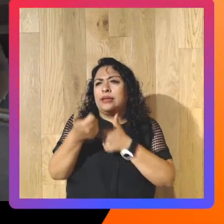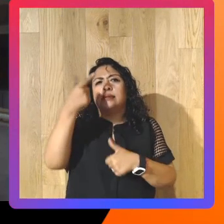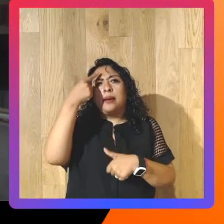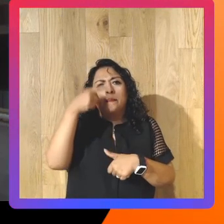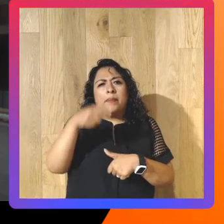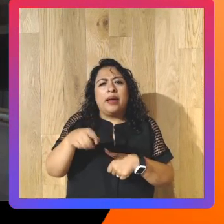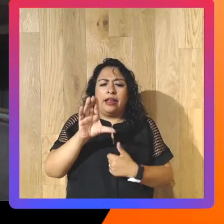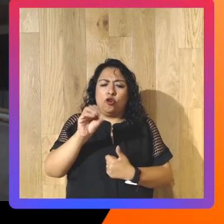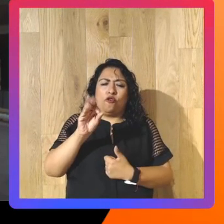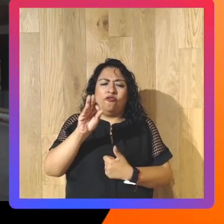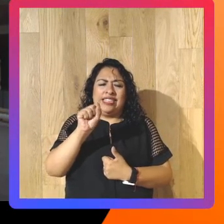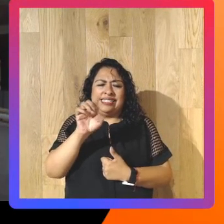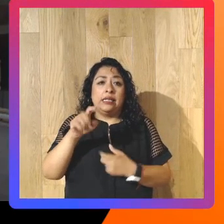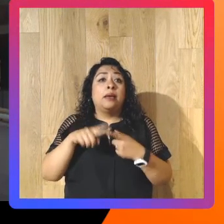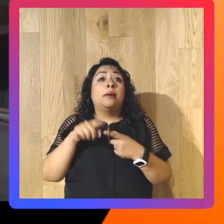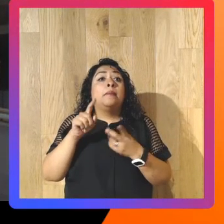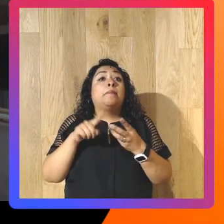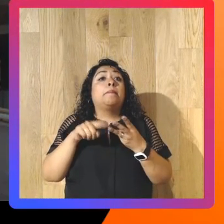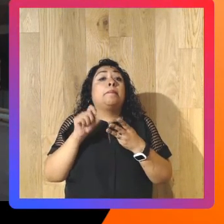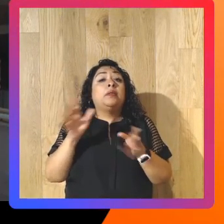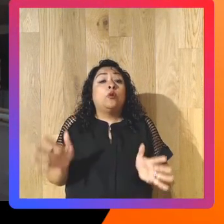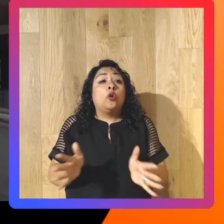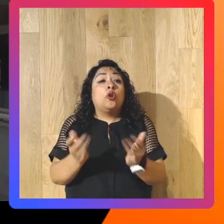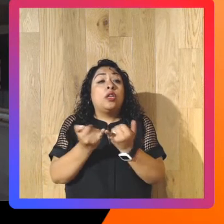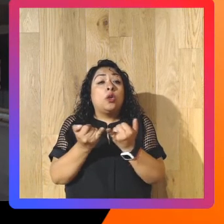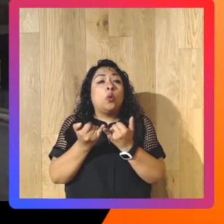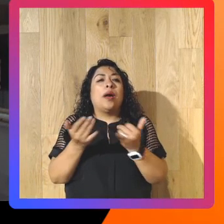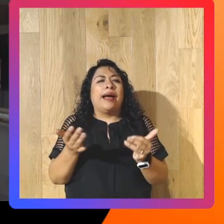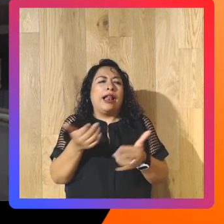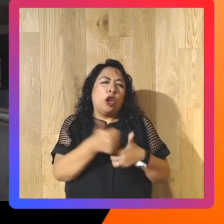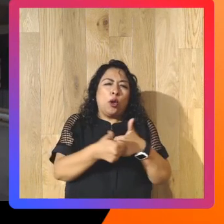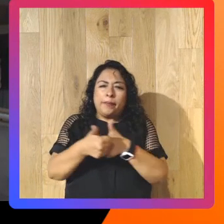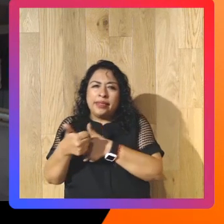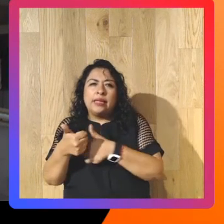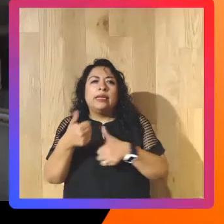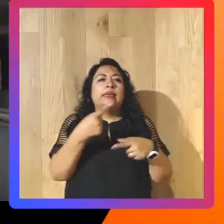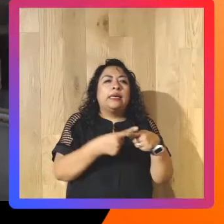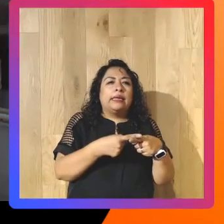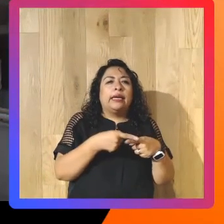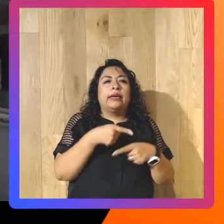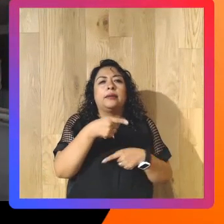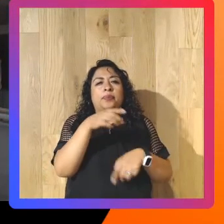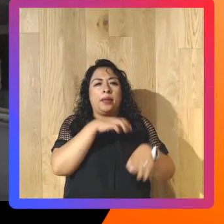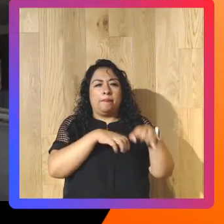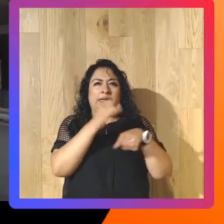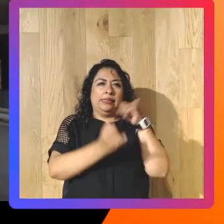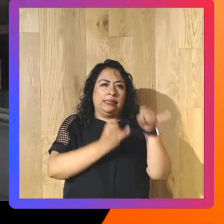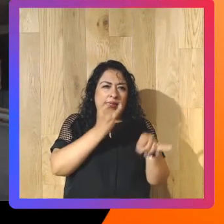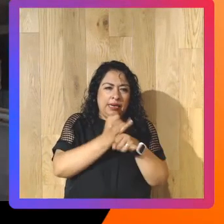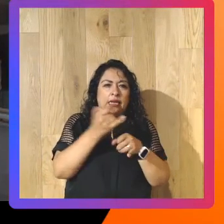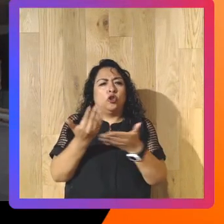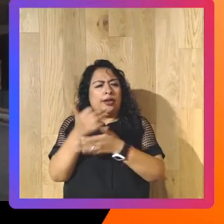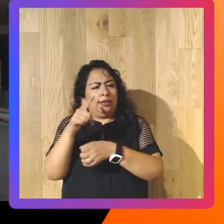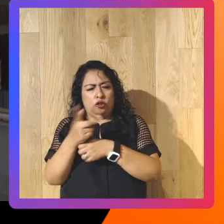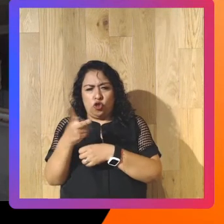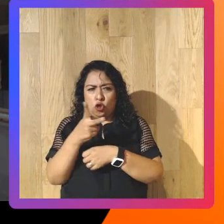de COFECE y también de la promoción de la competencia, tanto con las empresas internacionales y las